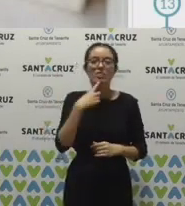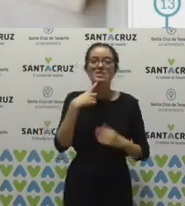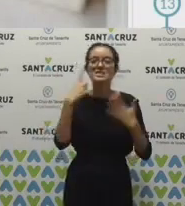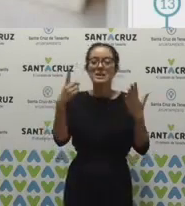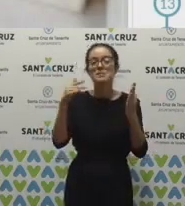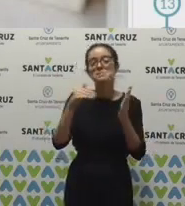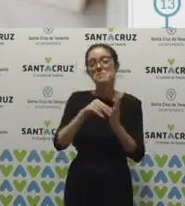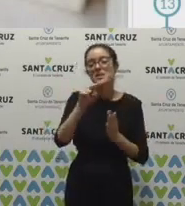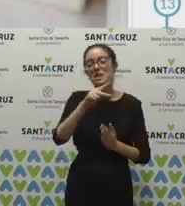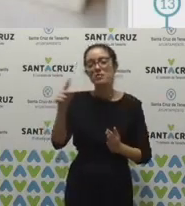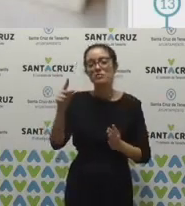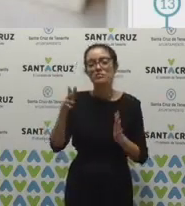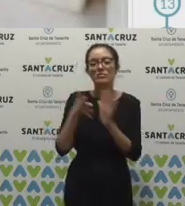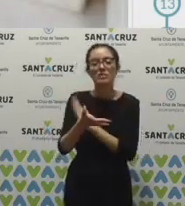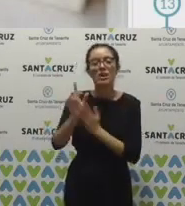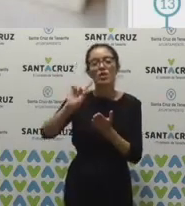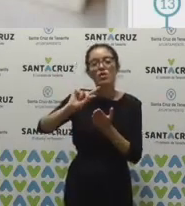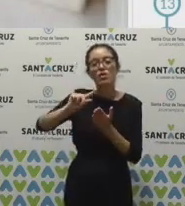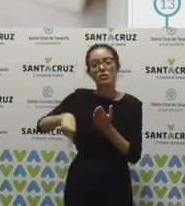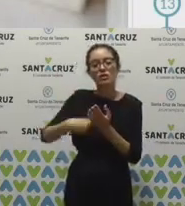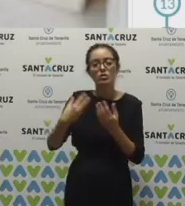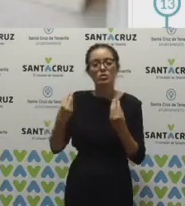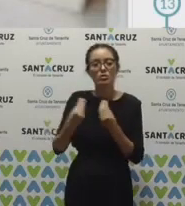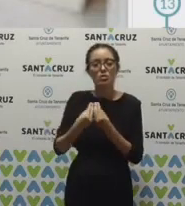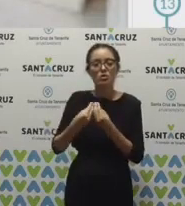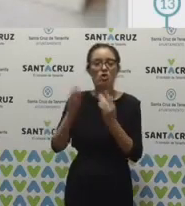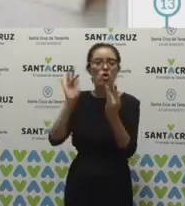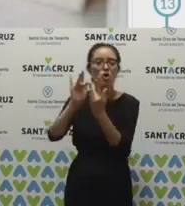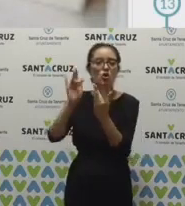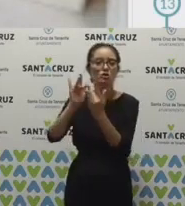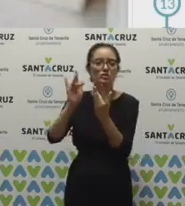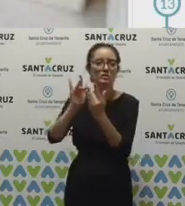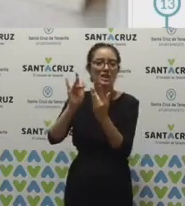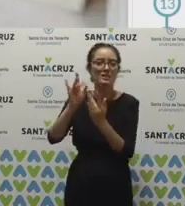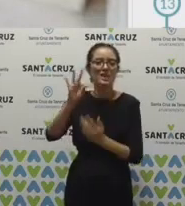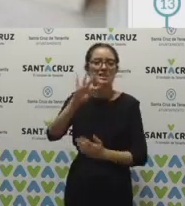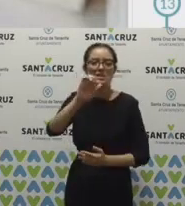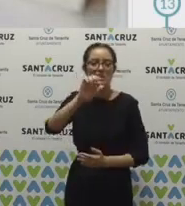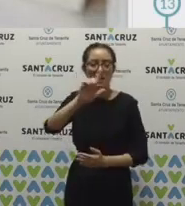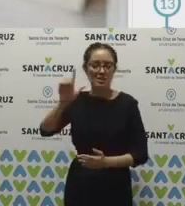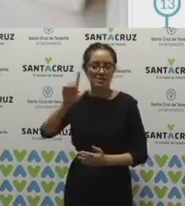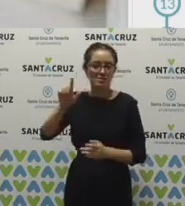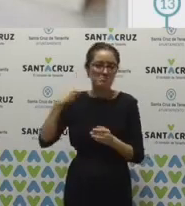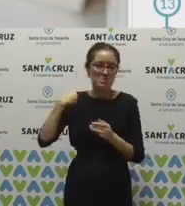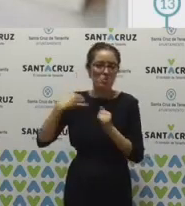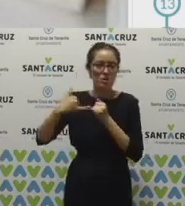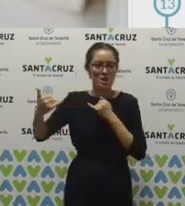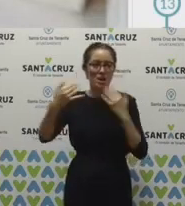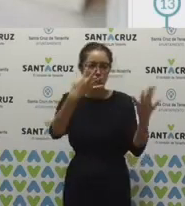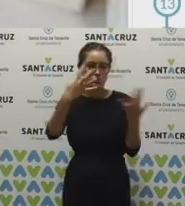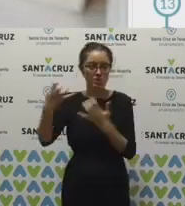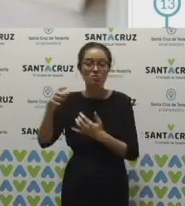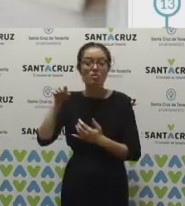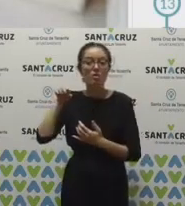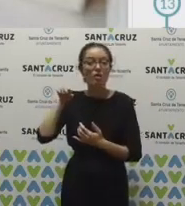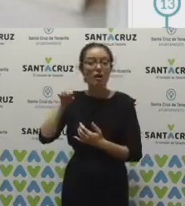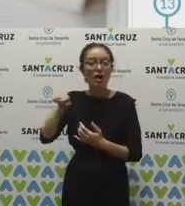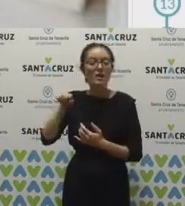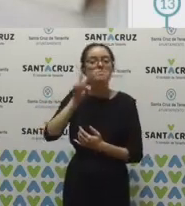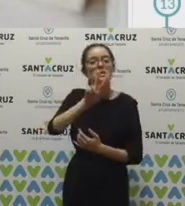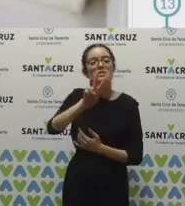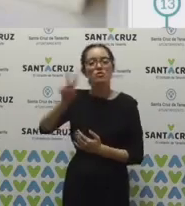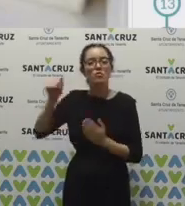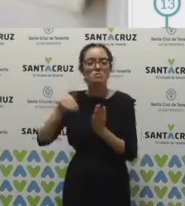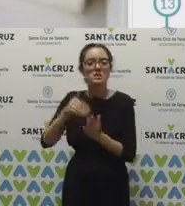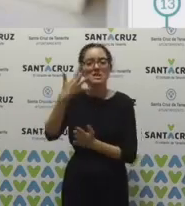refiere al contrato que tenemos con contacten haga la línea 900 y en 72 euros